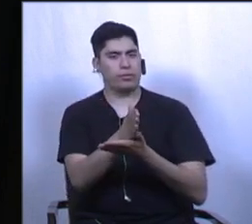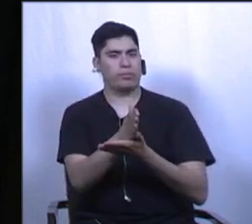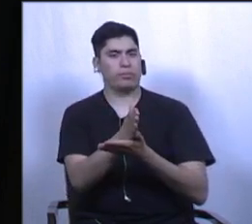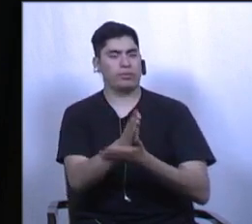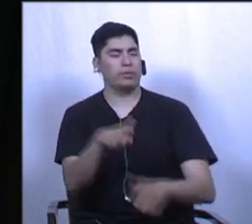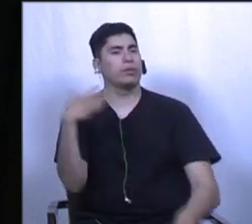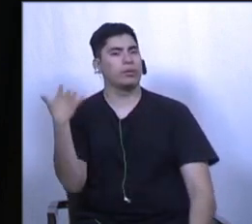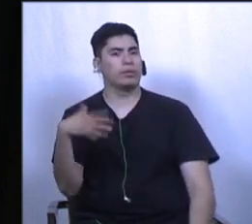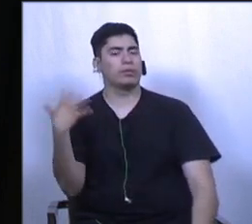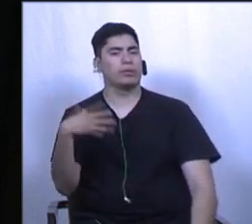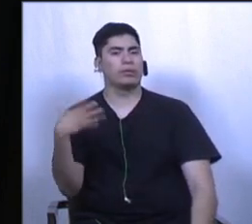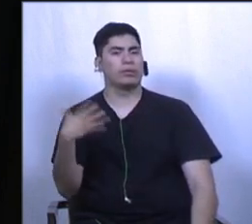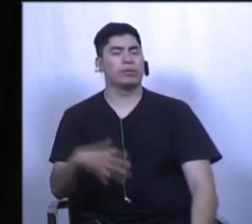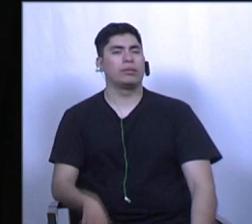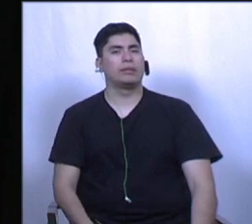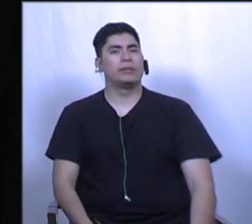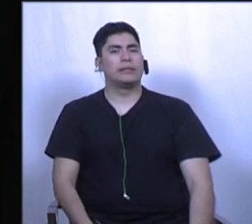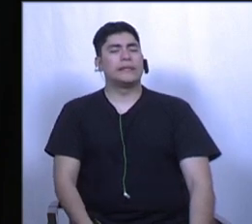volvió importante